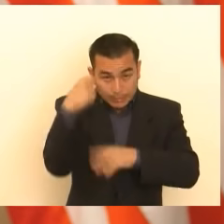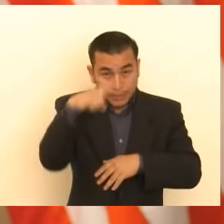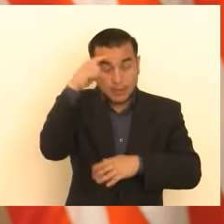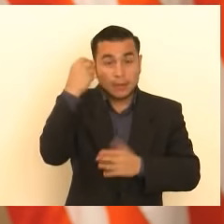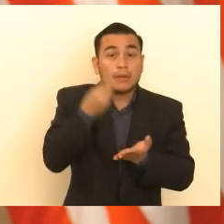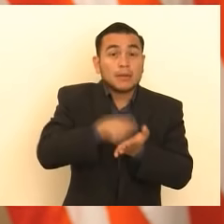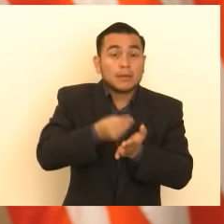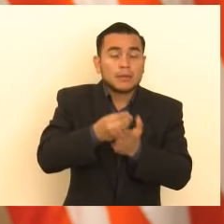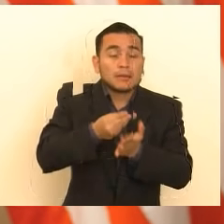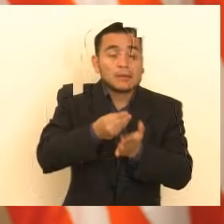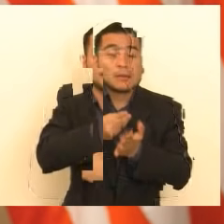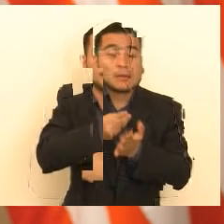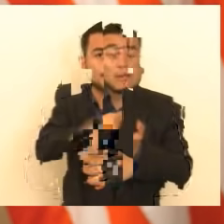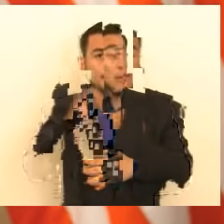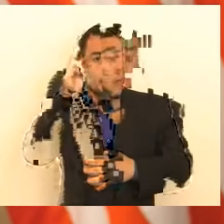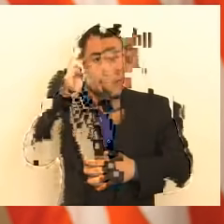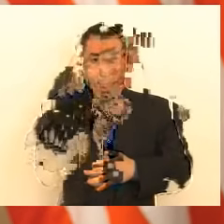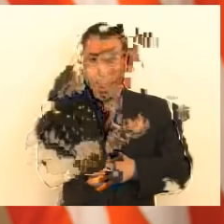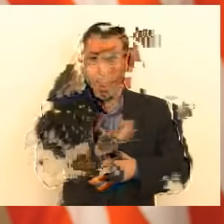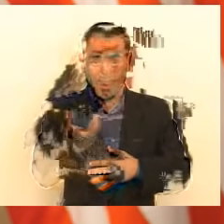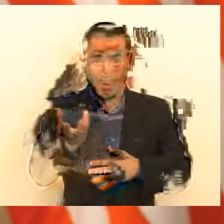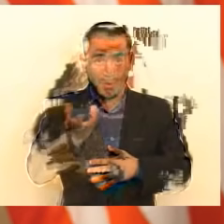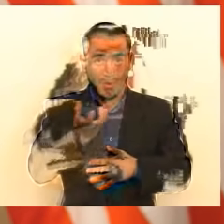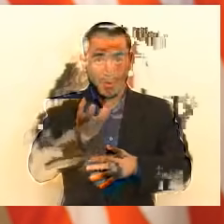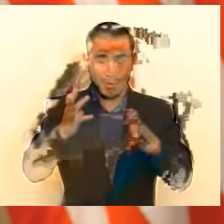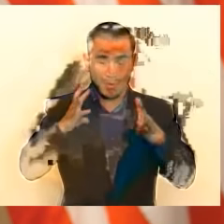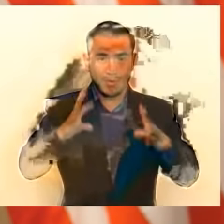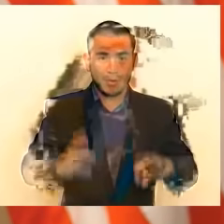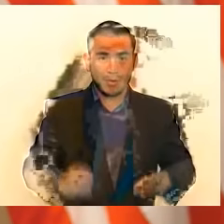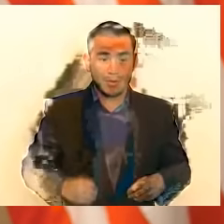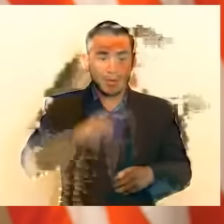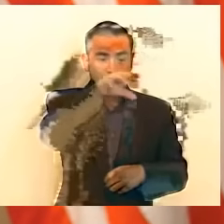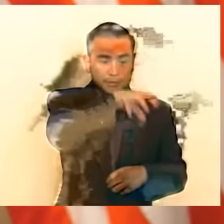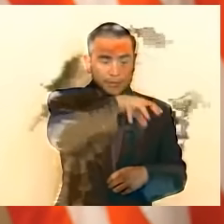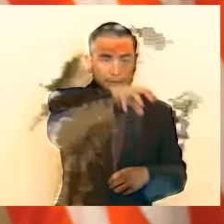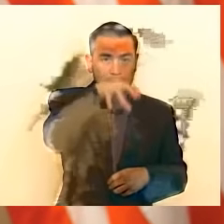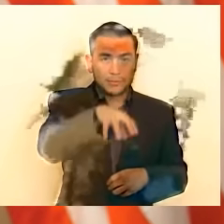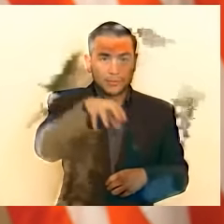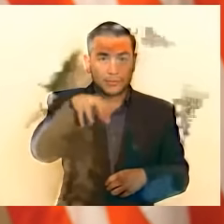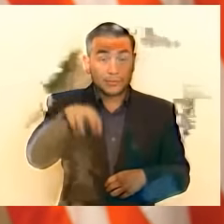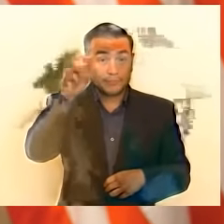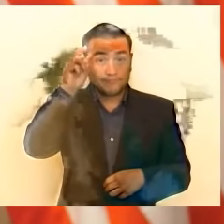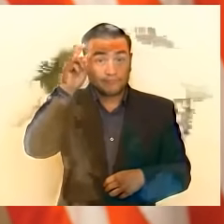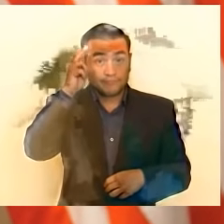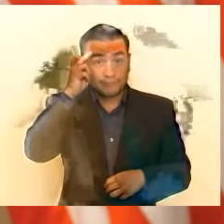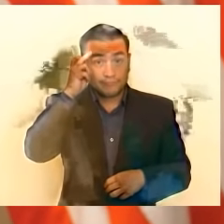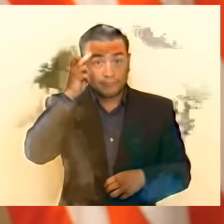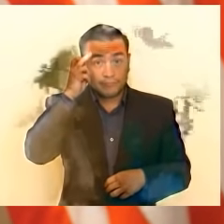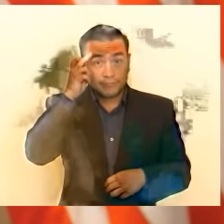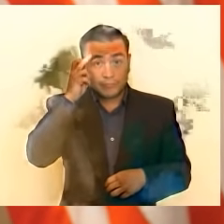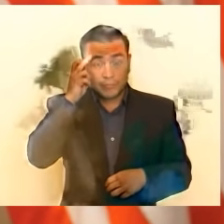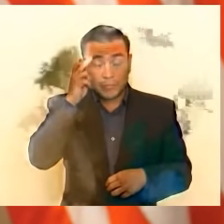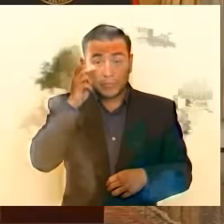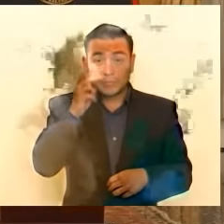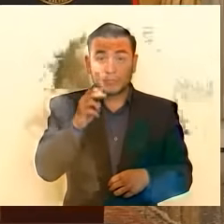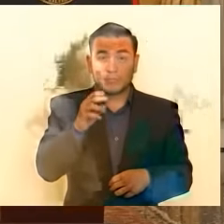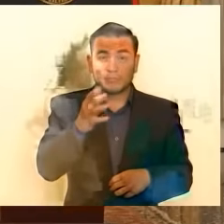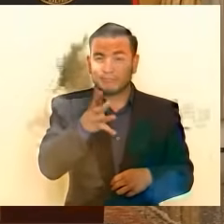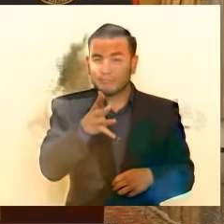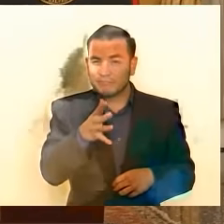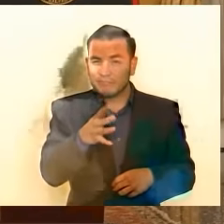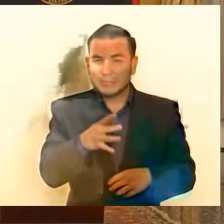en educación. Prácticamente el Estado, como lo heredamos, pues no está más decirlo, bueno,